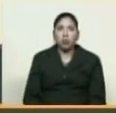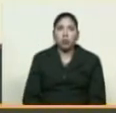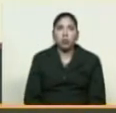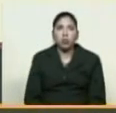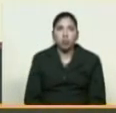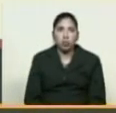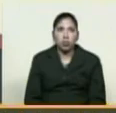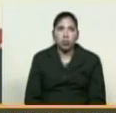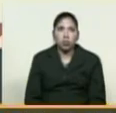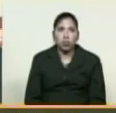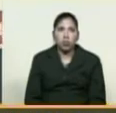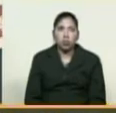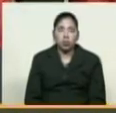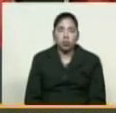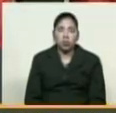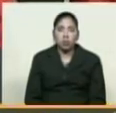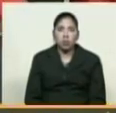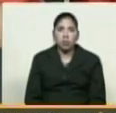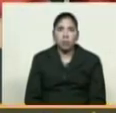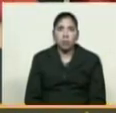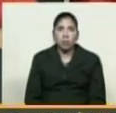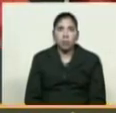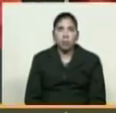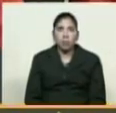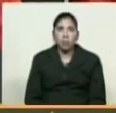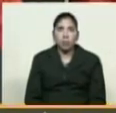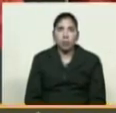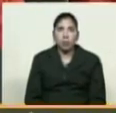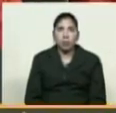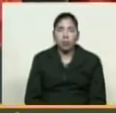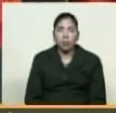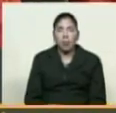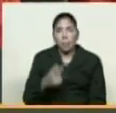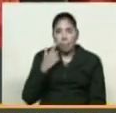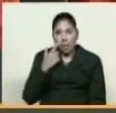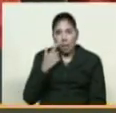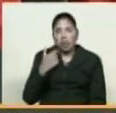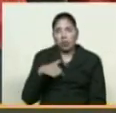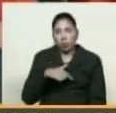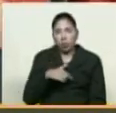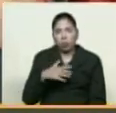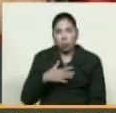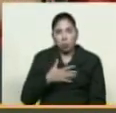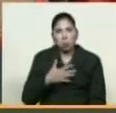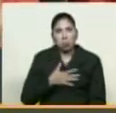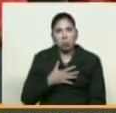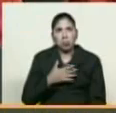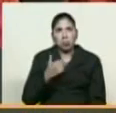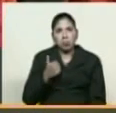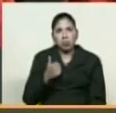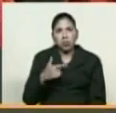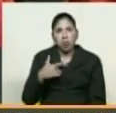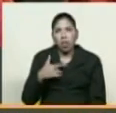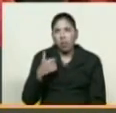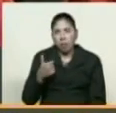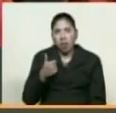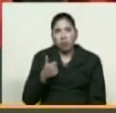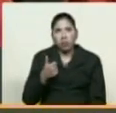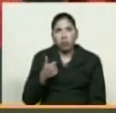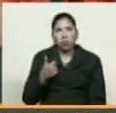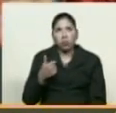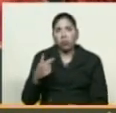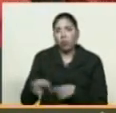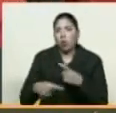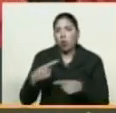Chávez, y veremos los resultados. Sumamos, mira, nos agrada que se sigan sumando fuerzas revolucionarias todos los días.